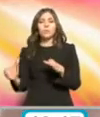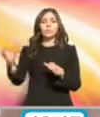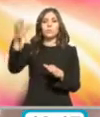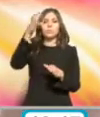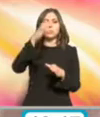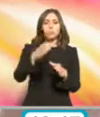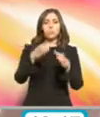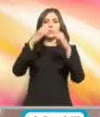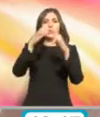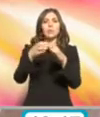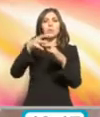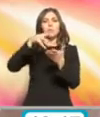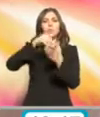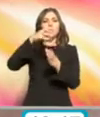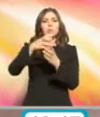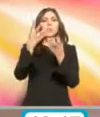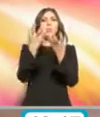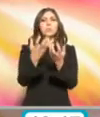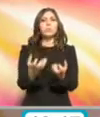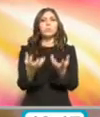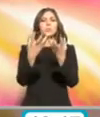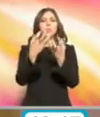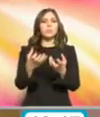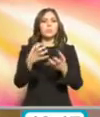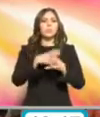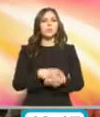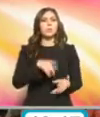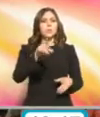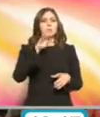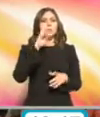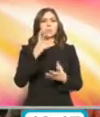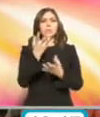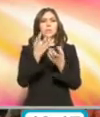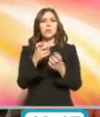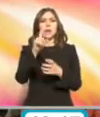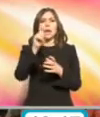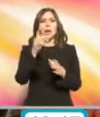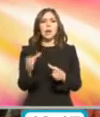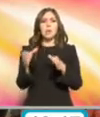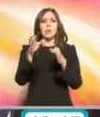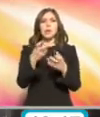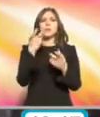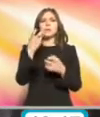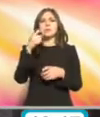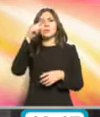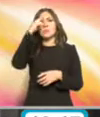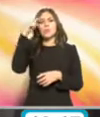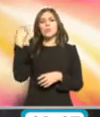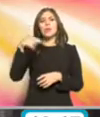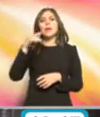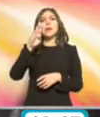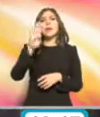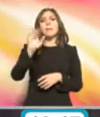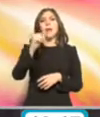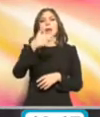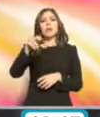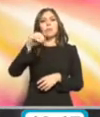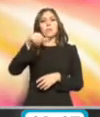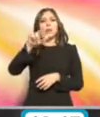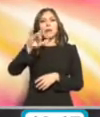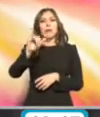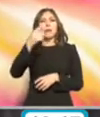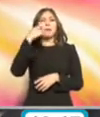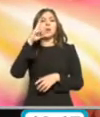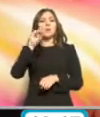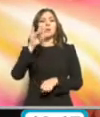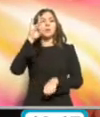chef. Puedes meter como refractario en agua y ya haces el baño María. Exactamente. Sí, de preferencia que no toque ¿El